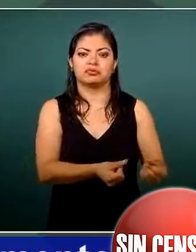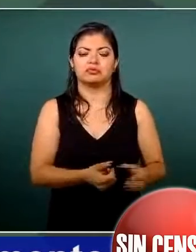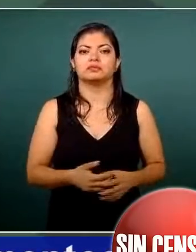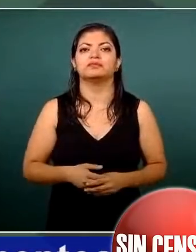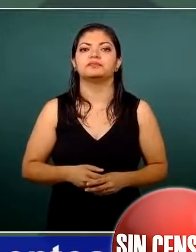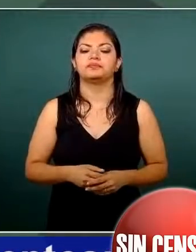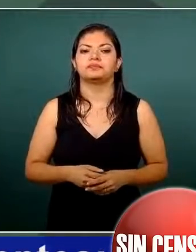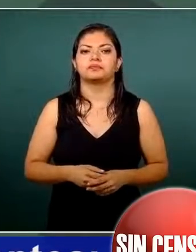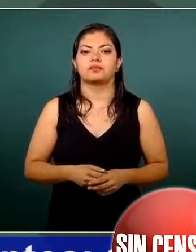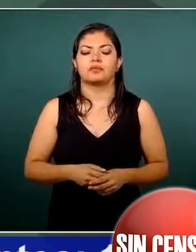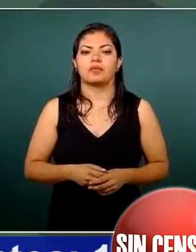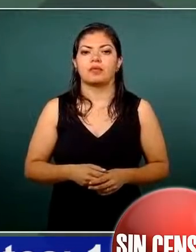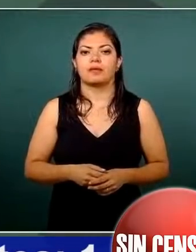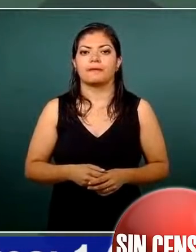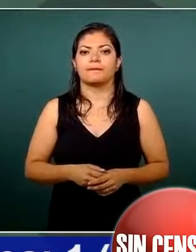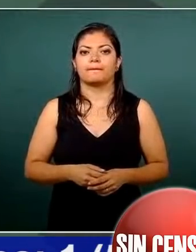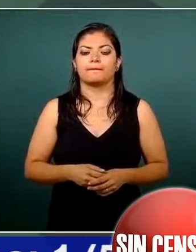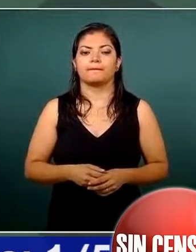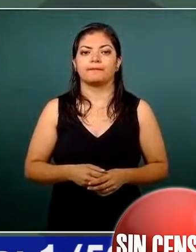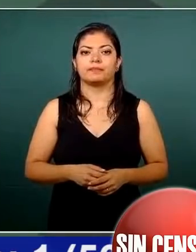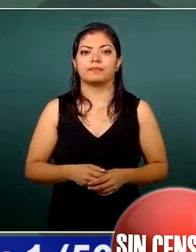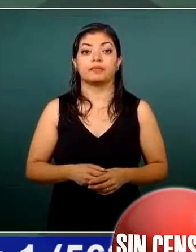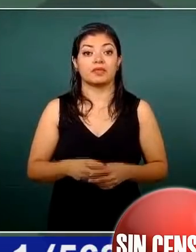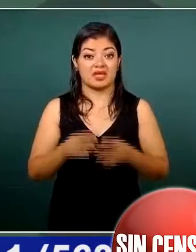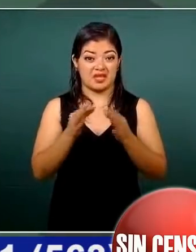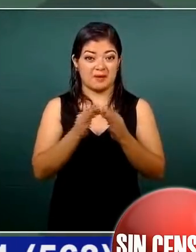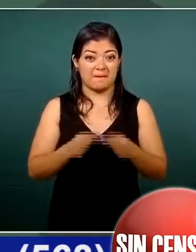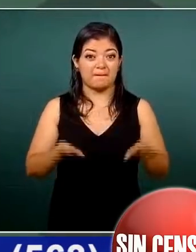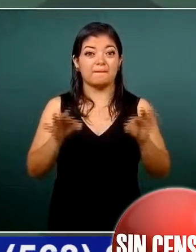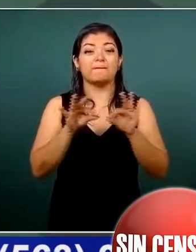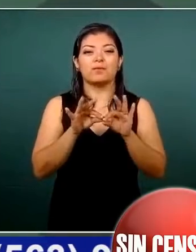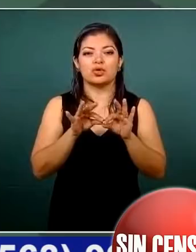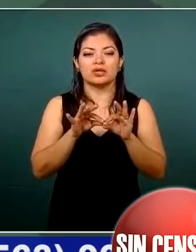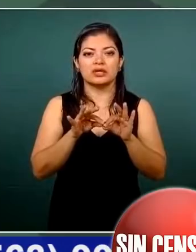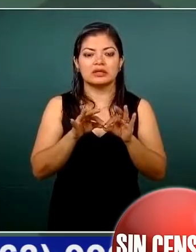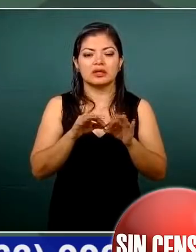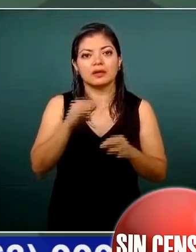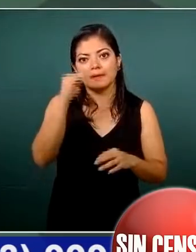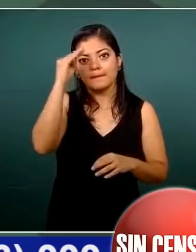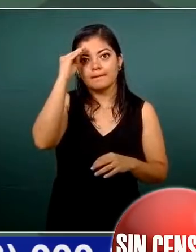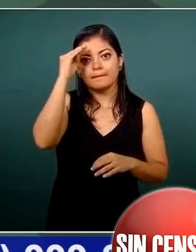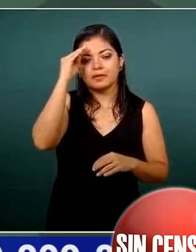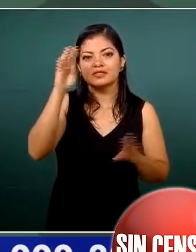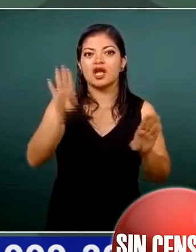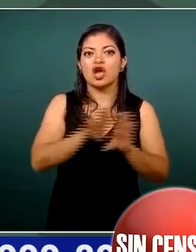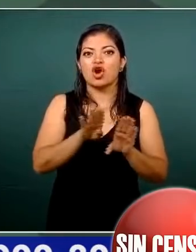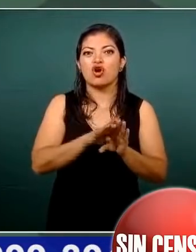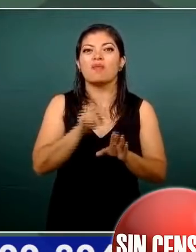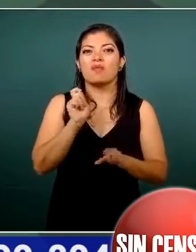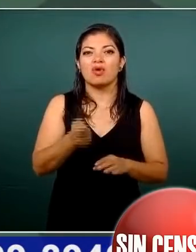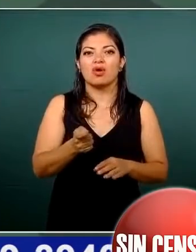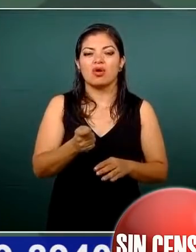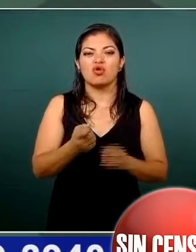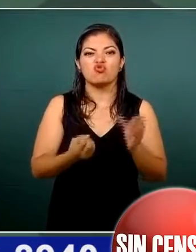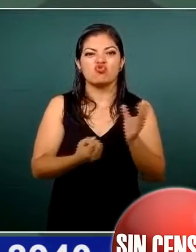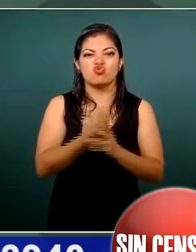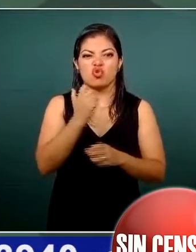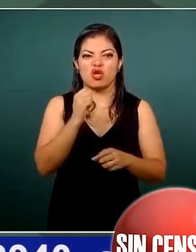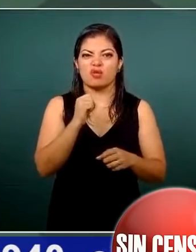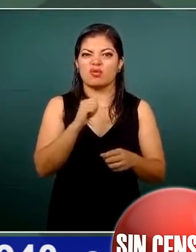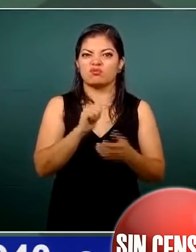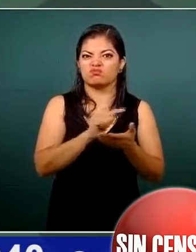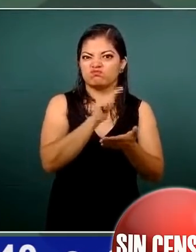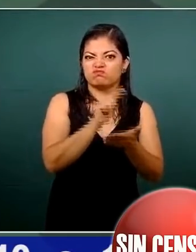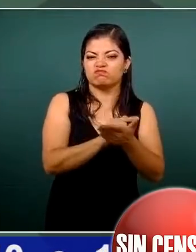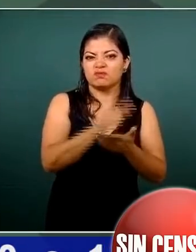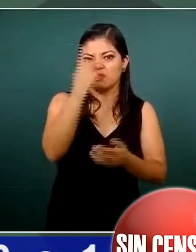se tiene que llevar a cabo una política anticorrupción, desterrar la corrupción, que es el principal problema